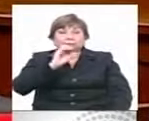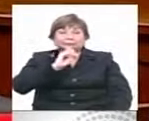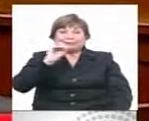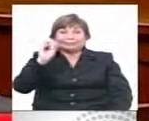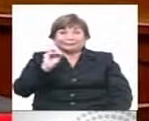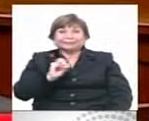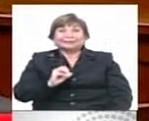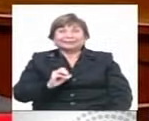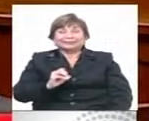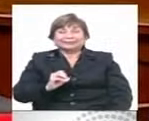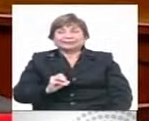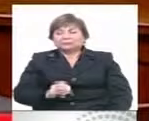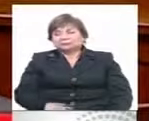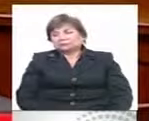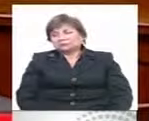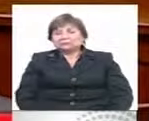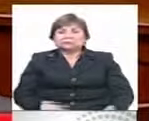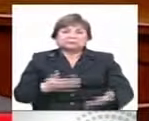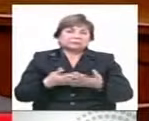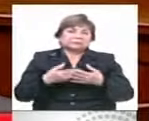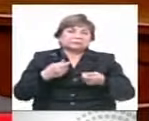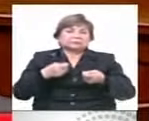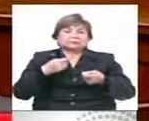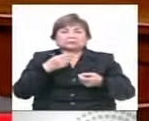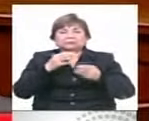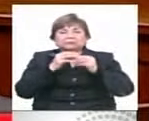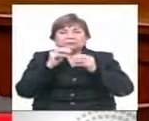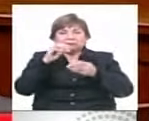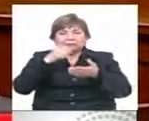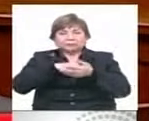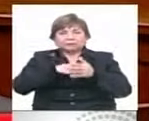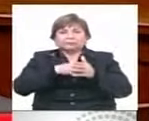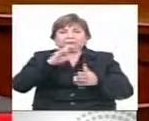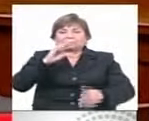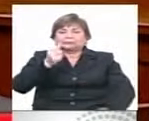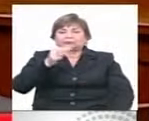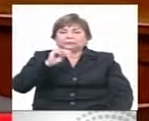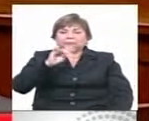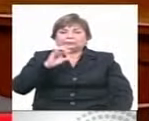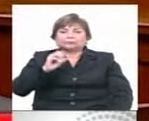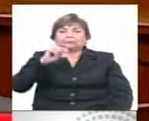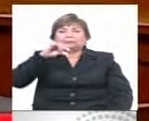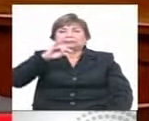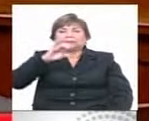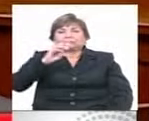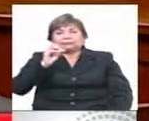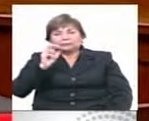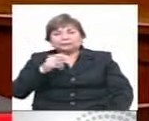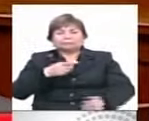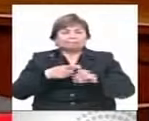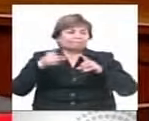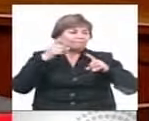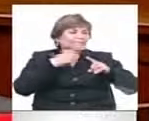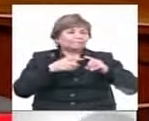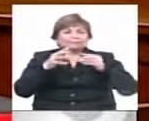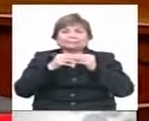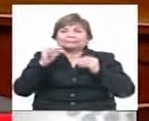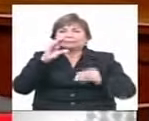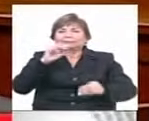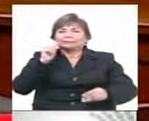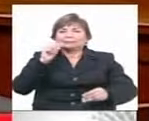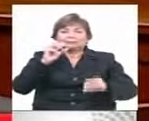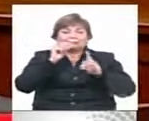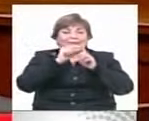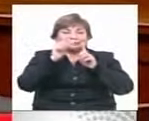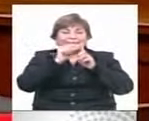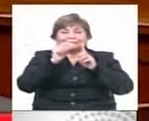producción de paltajaza, guaymanto, quión, camu-camu, yacón, cafés de especialidad, cacao, quinoa,